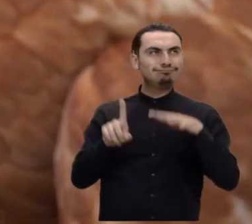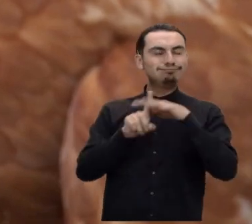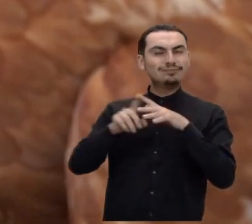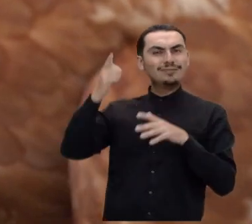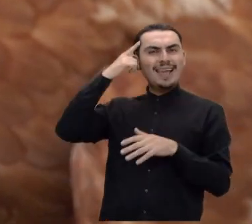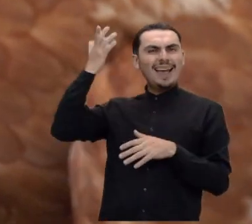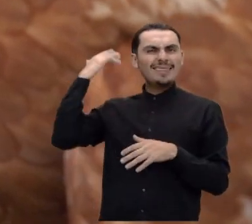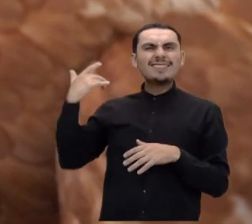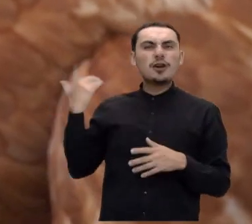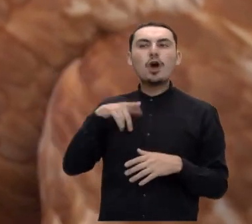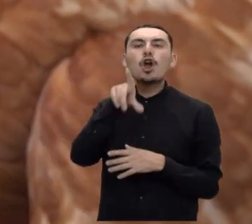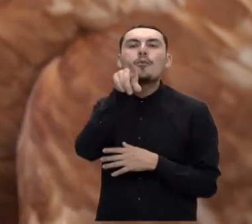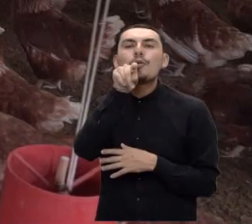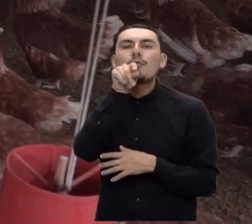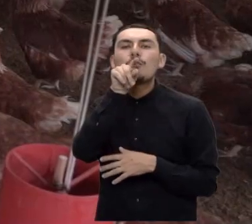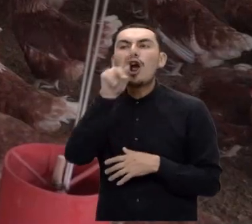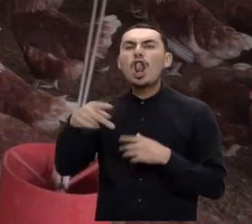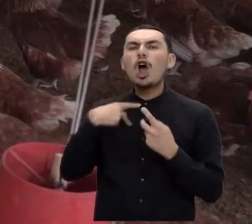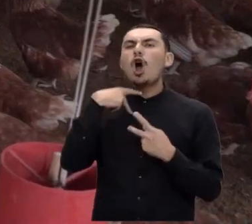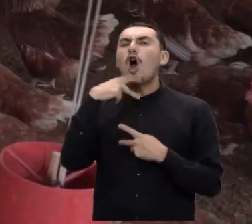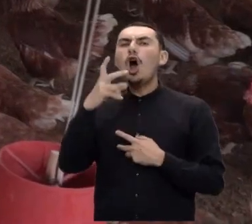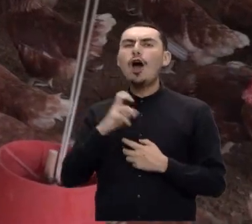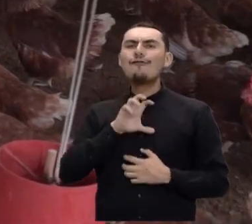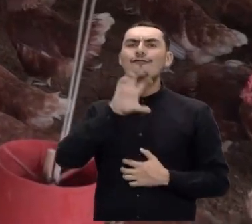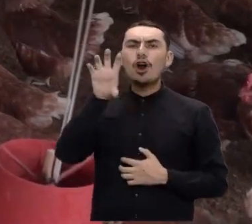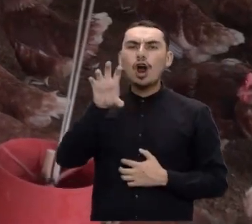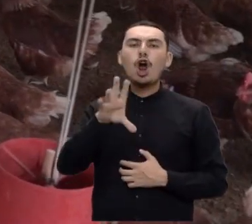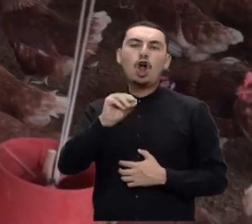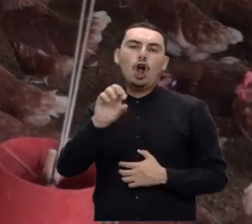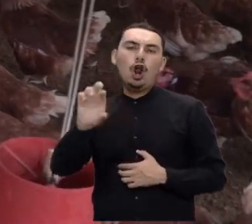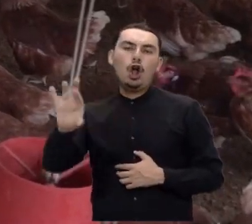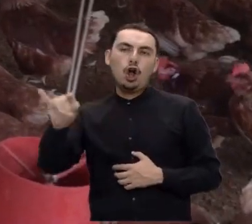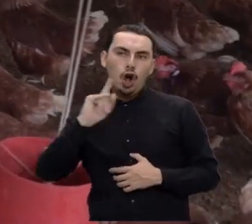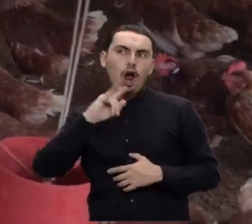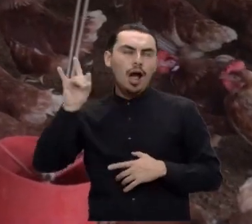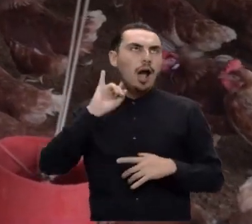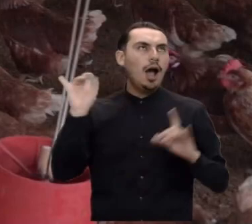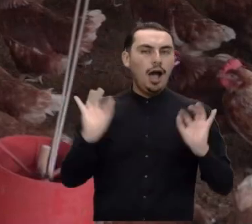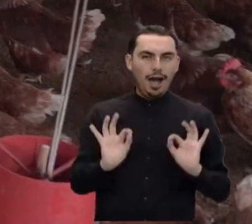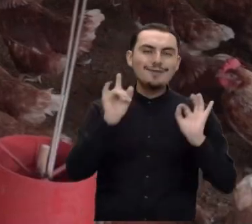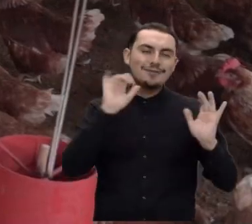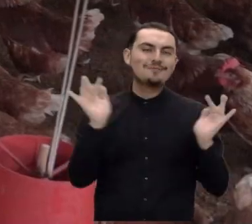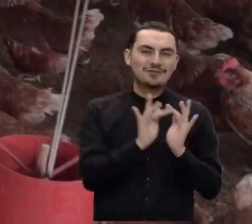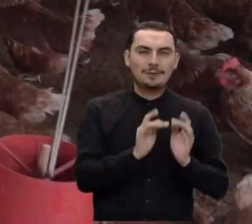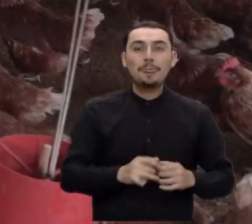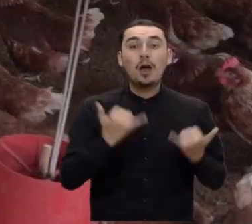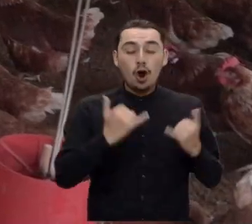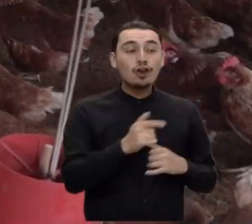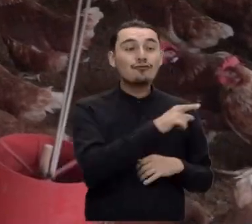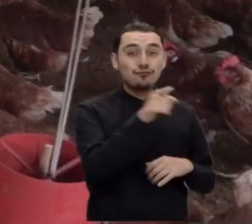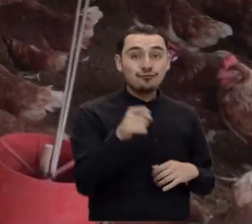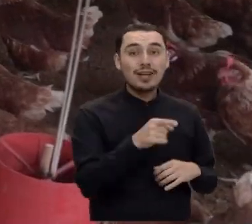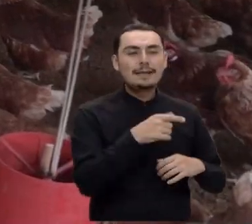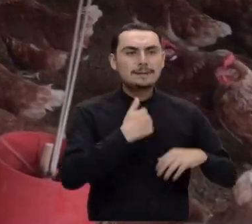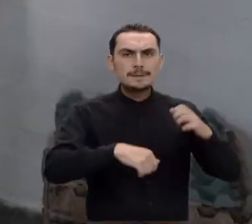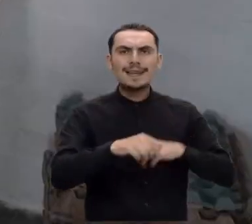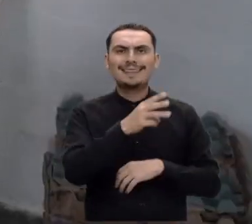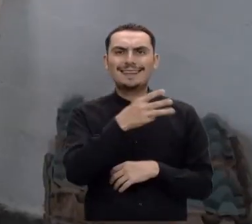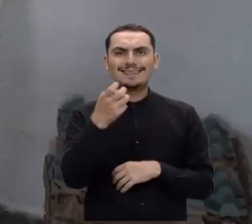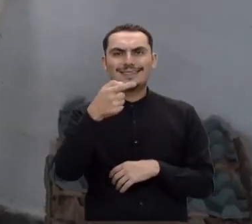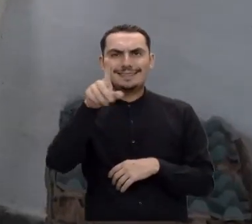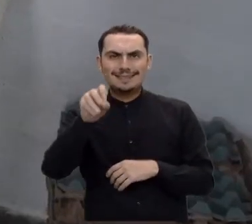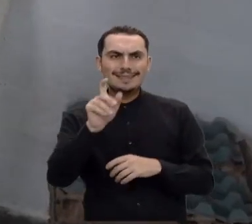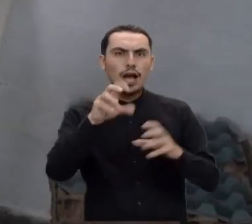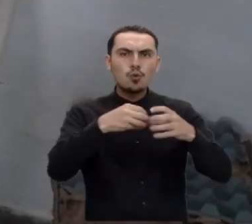idea del canto de la gallina. Tenemos 400 gallinas en el momento, de las cuales están produciendo 360 huevos.